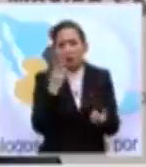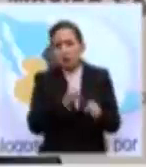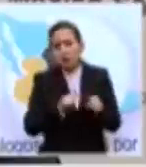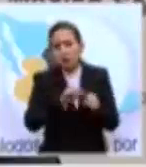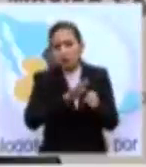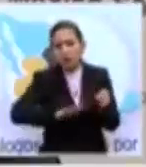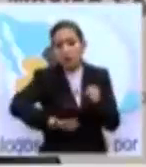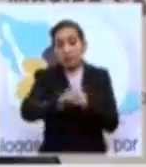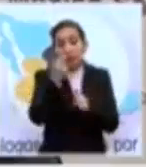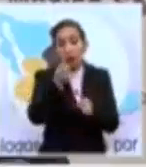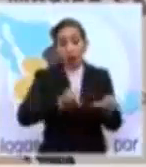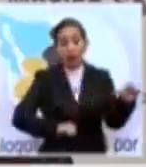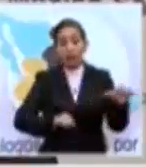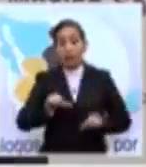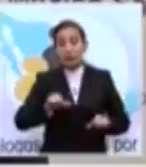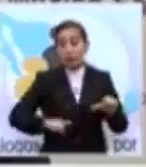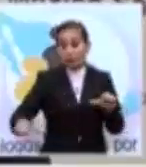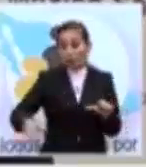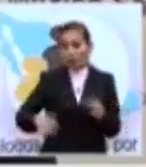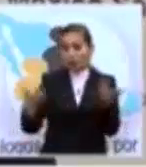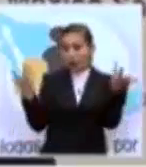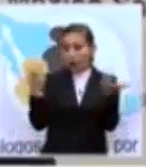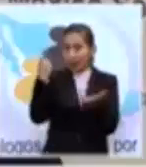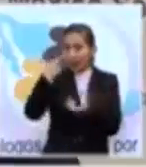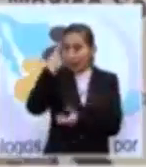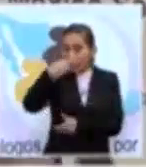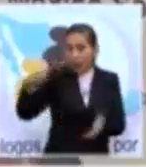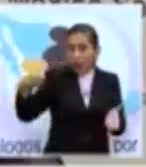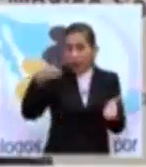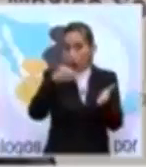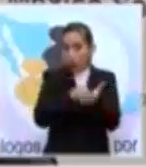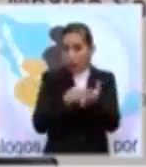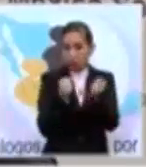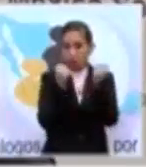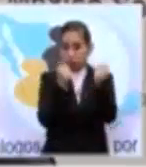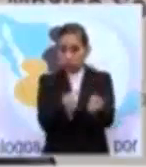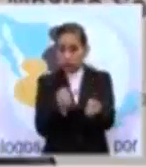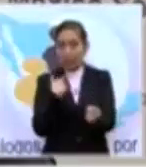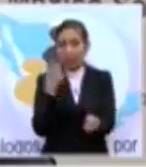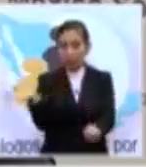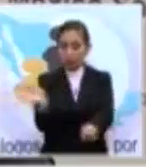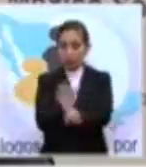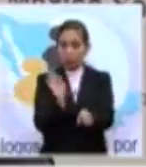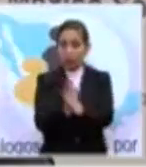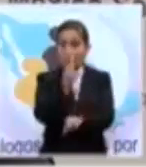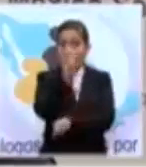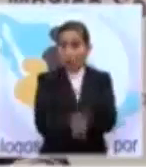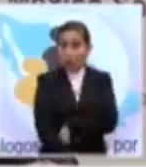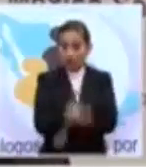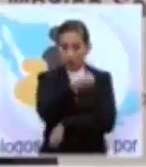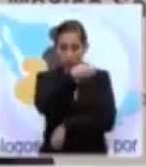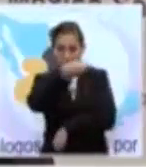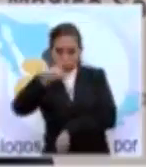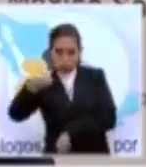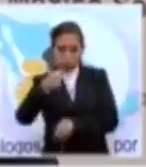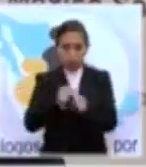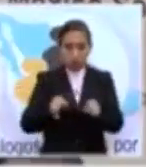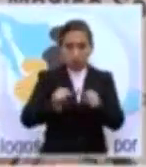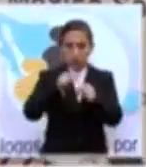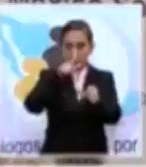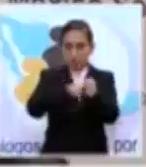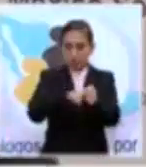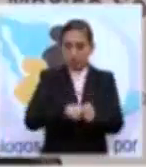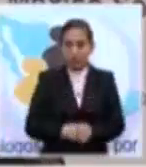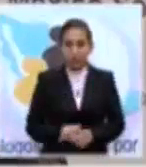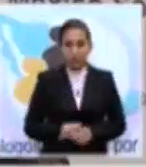recta y eficaz del Estado para instaurar, fortalecer y defender un verdadero orden social.